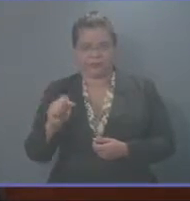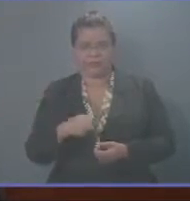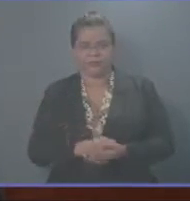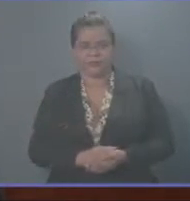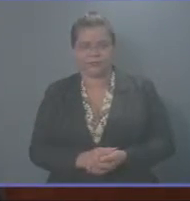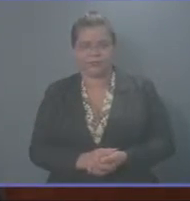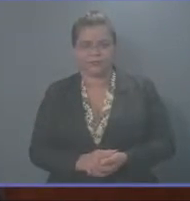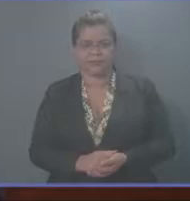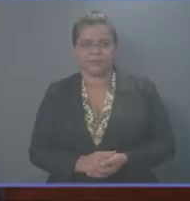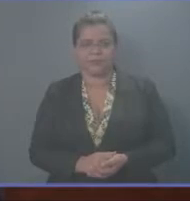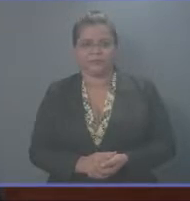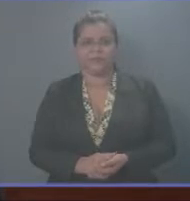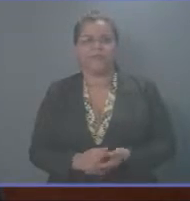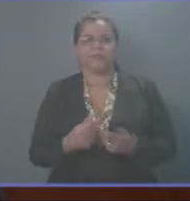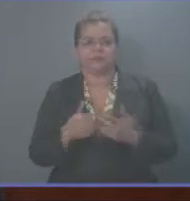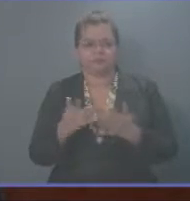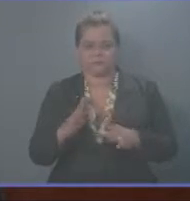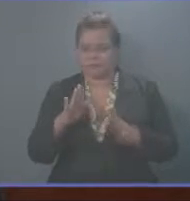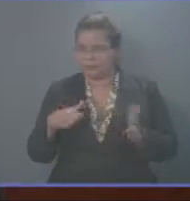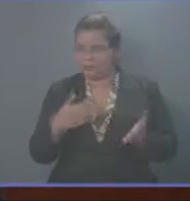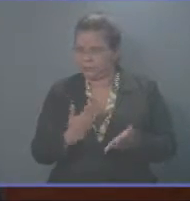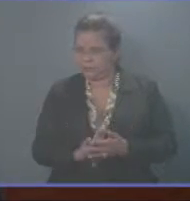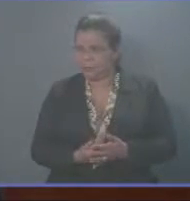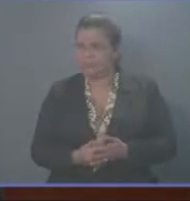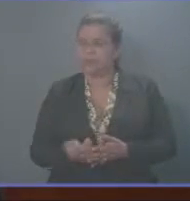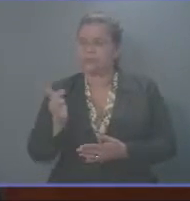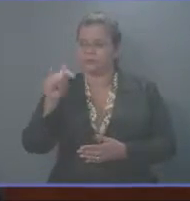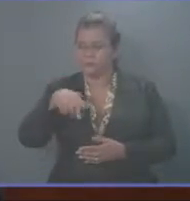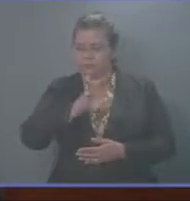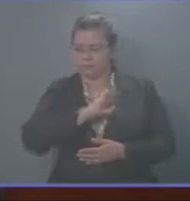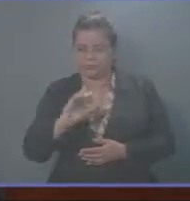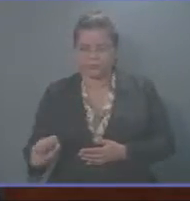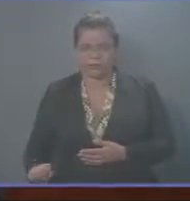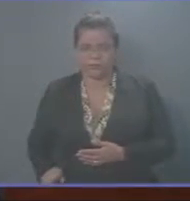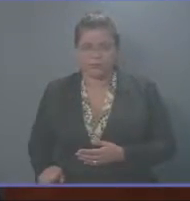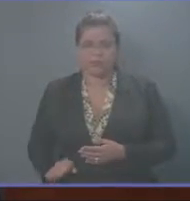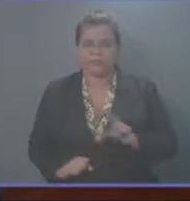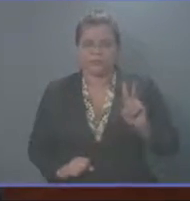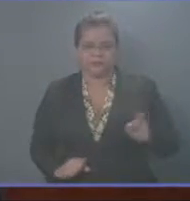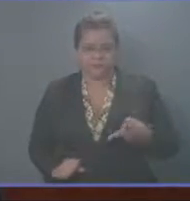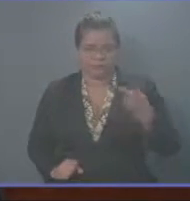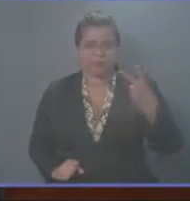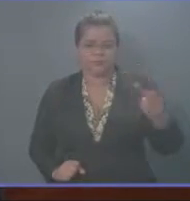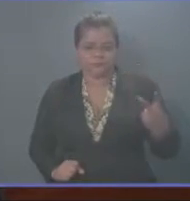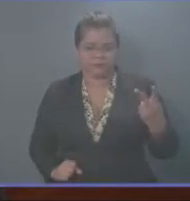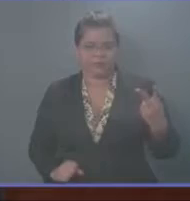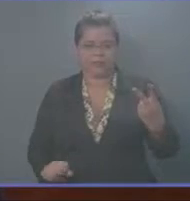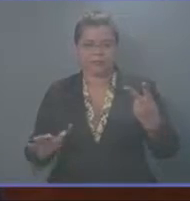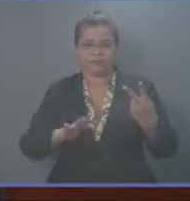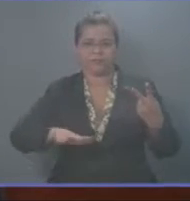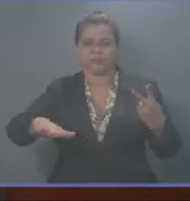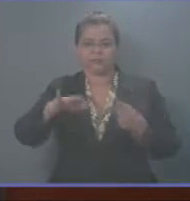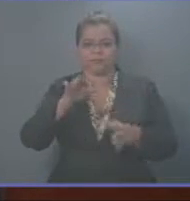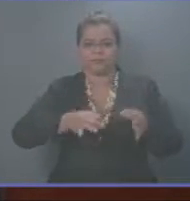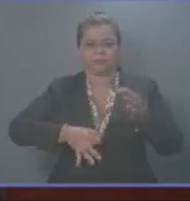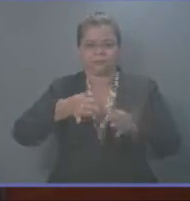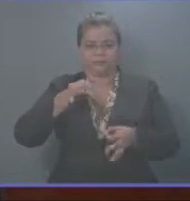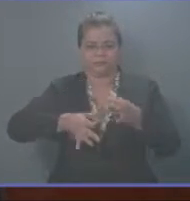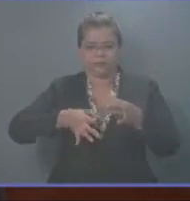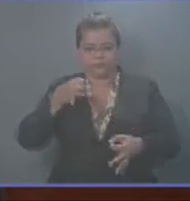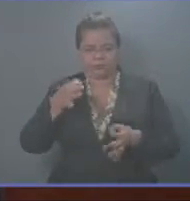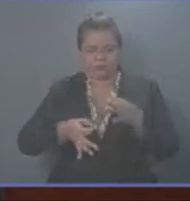realiza tareas de apoyo a la seguridad pública en todo el país. 2. Ramo de Justicia y